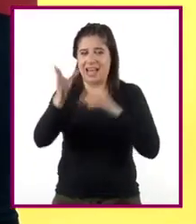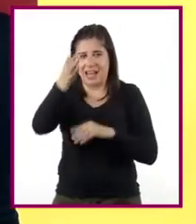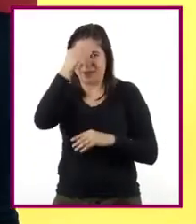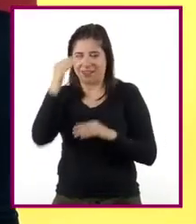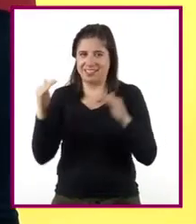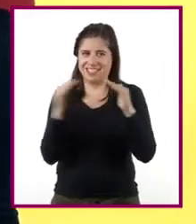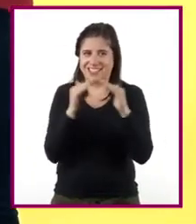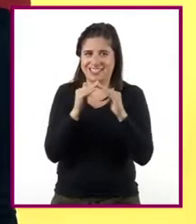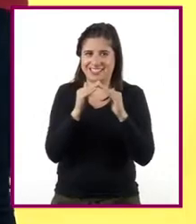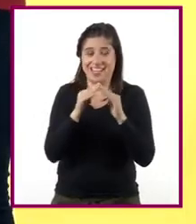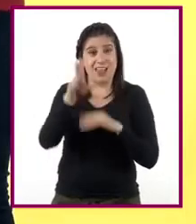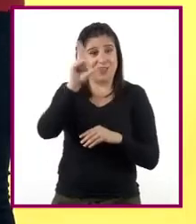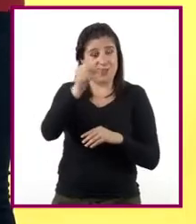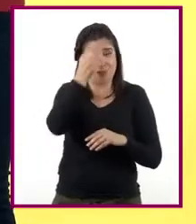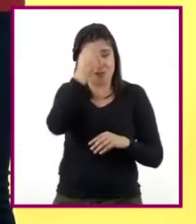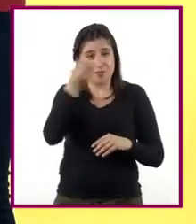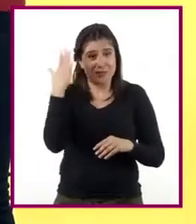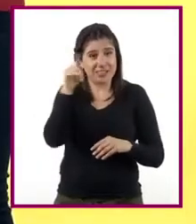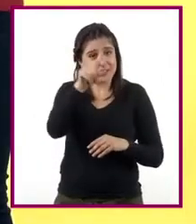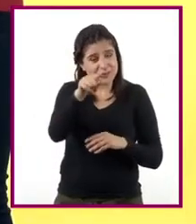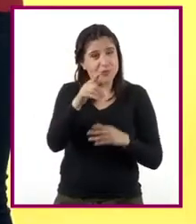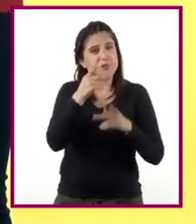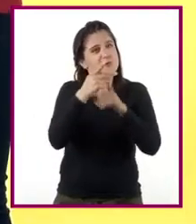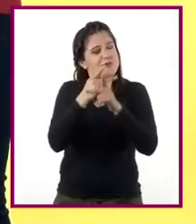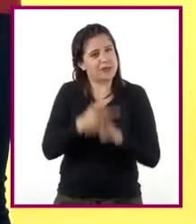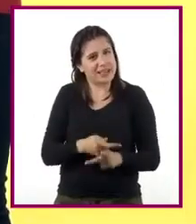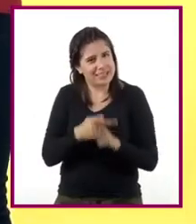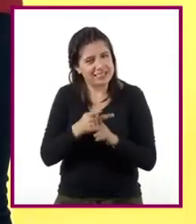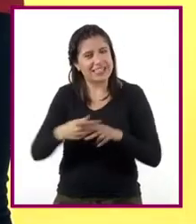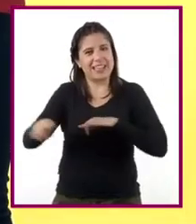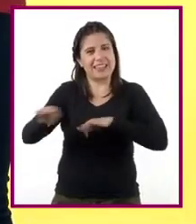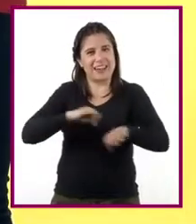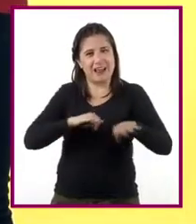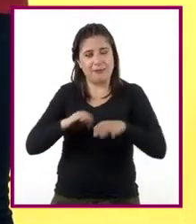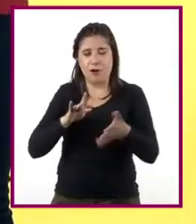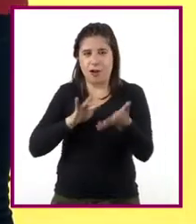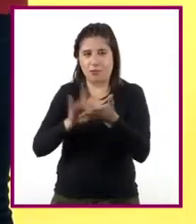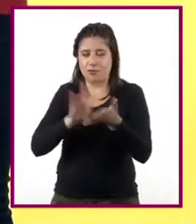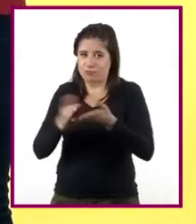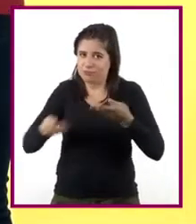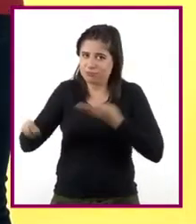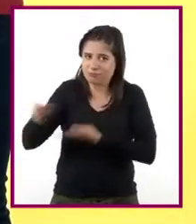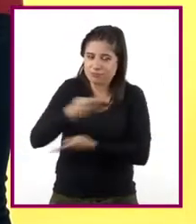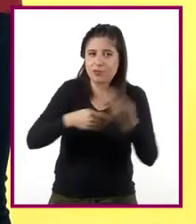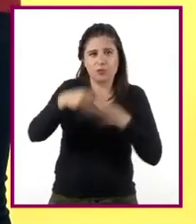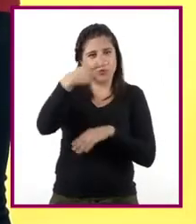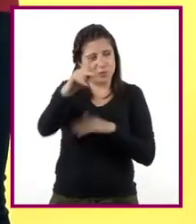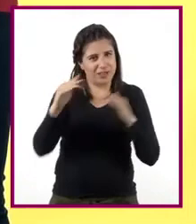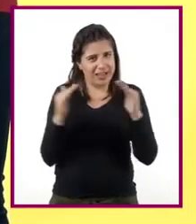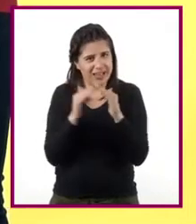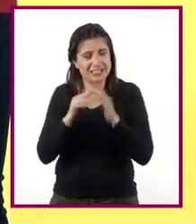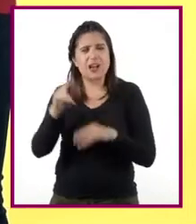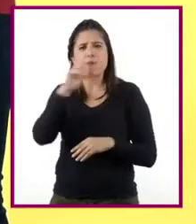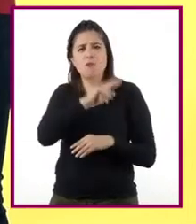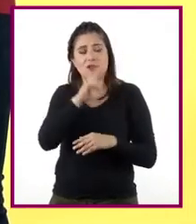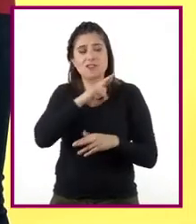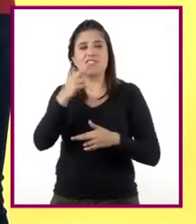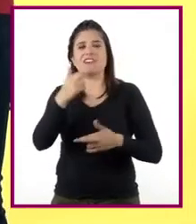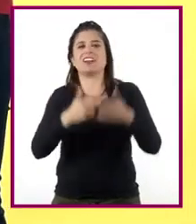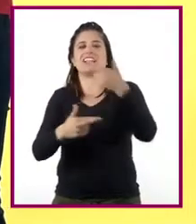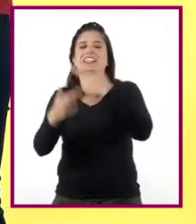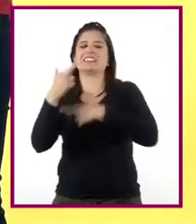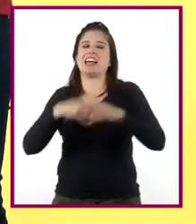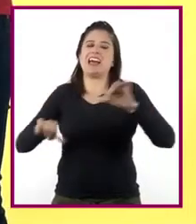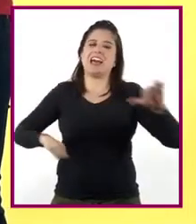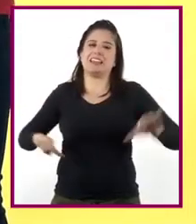Aprende en Casa. No olviden fomentar la paciencia y el trabajo colaborativo en sus hogares. Verán que muy pronto regresarán a sus